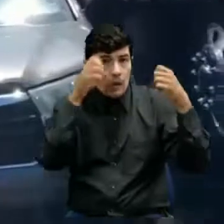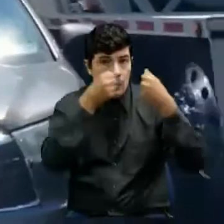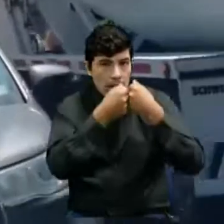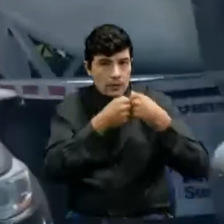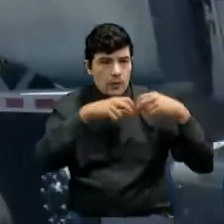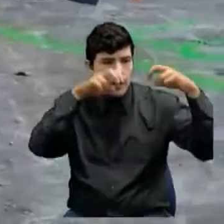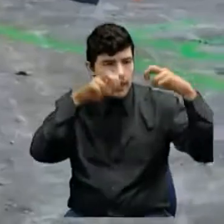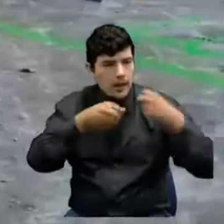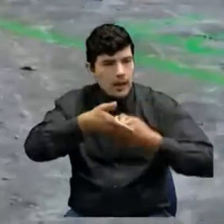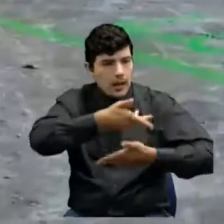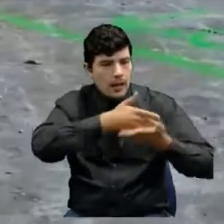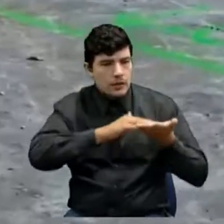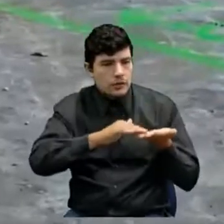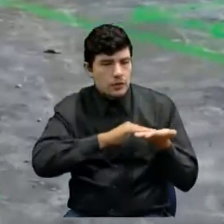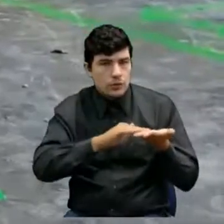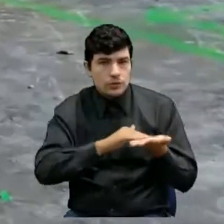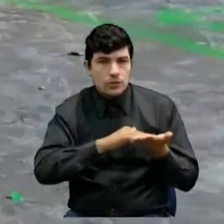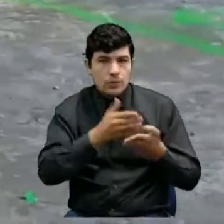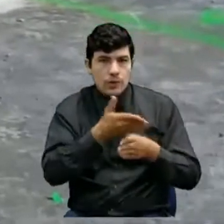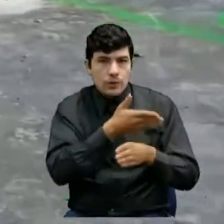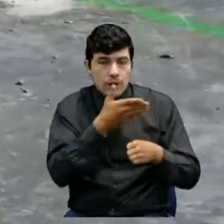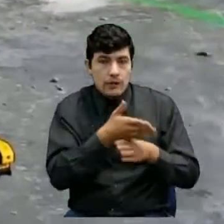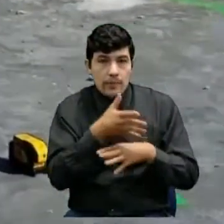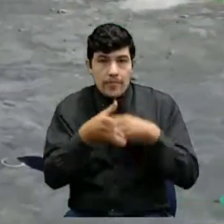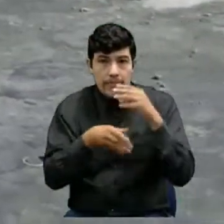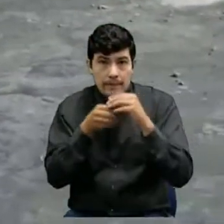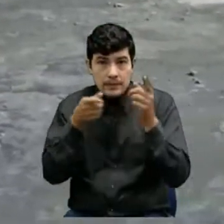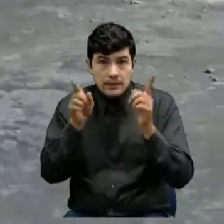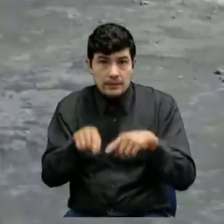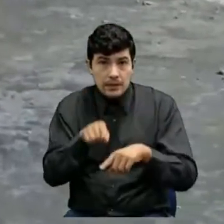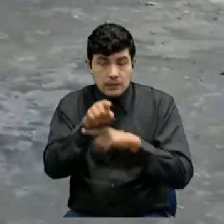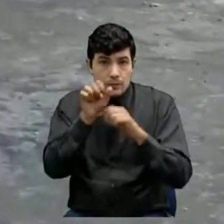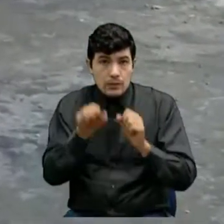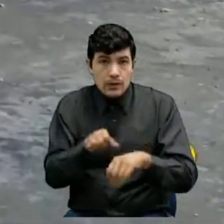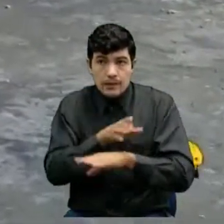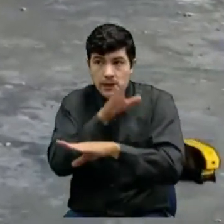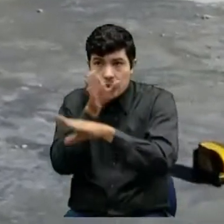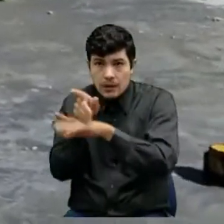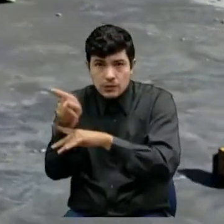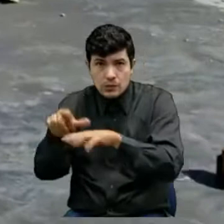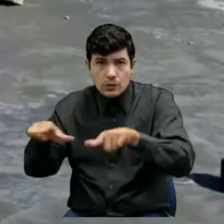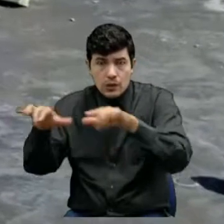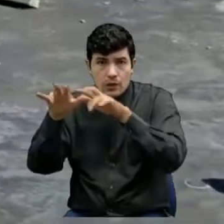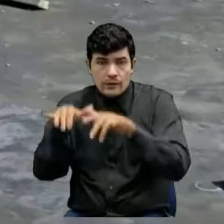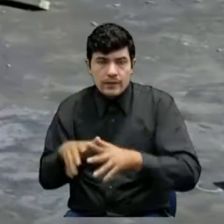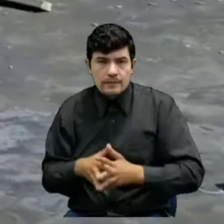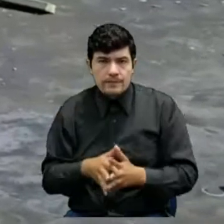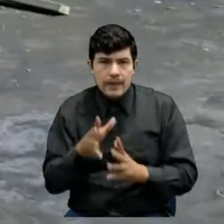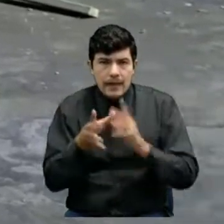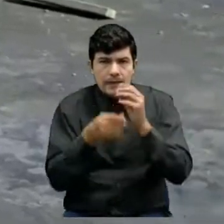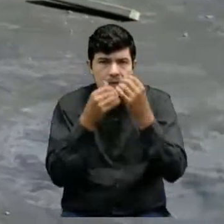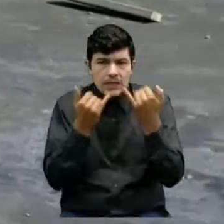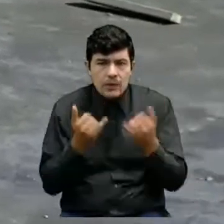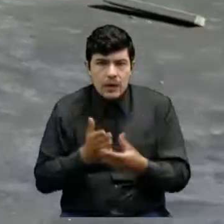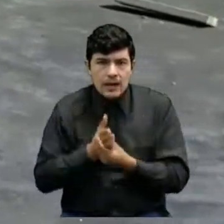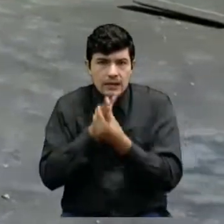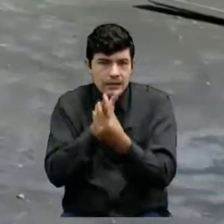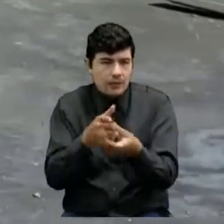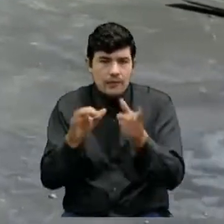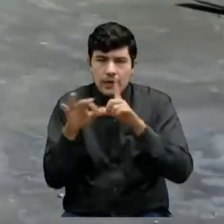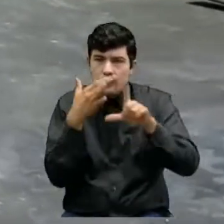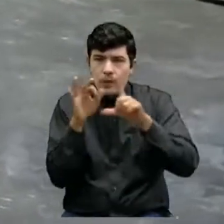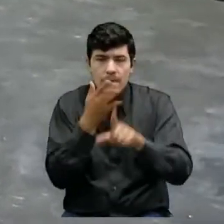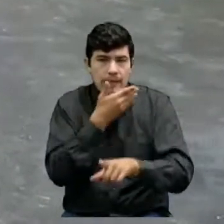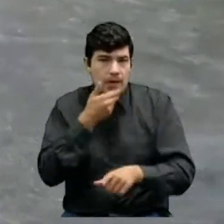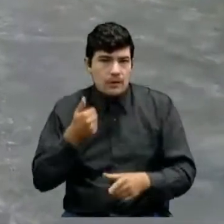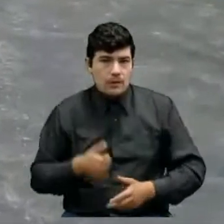trabajando presencialmente, así sea por un rato, entonces también pueden ir a las inspecciones. La mayoría de gestiones las están surtiendo todas de manera